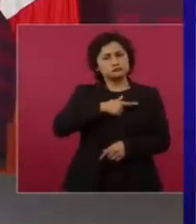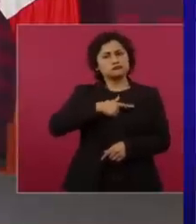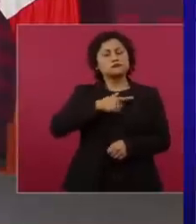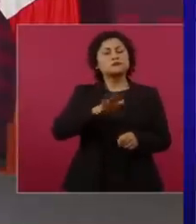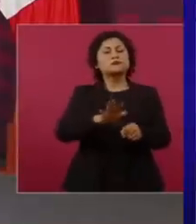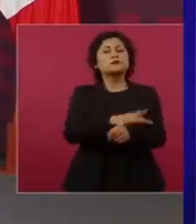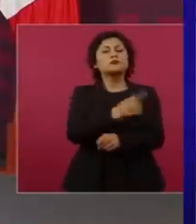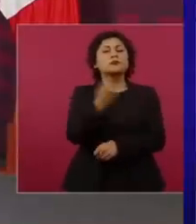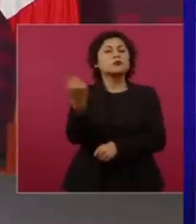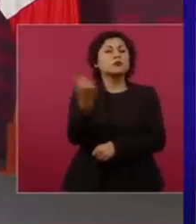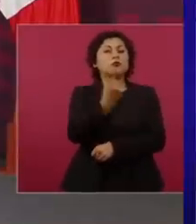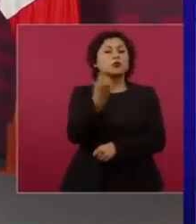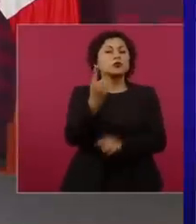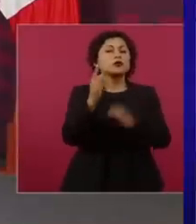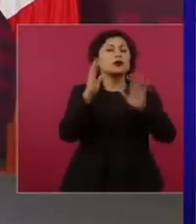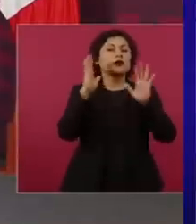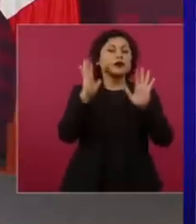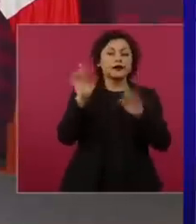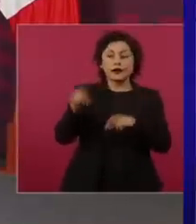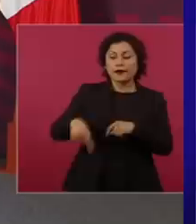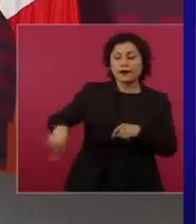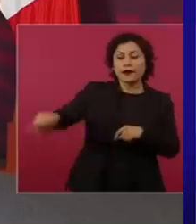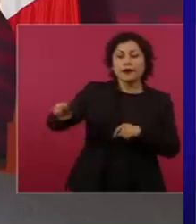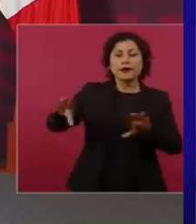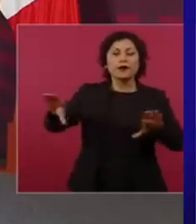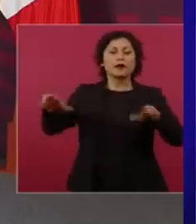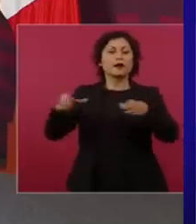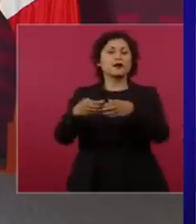cuando menos hubieron 40 diputados